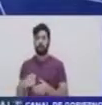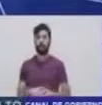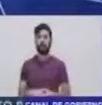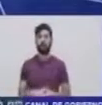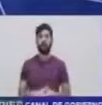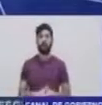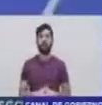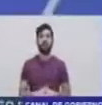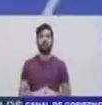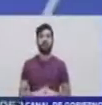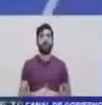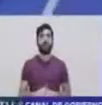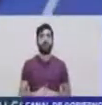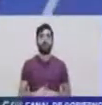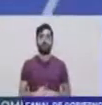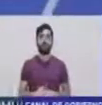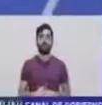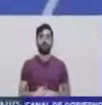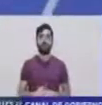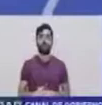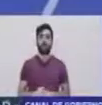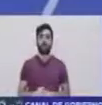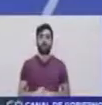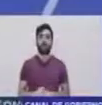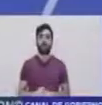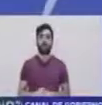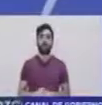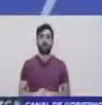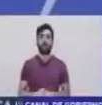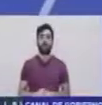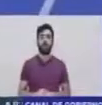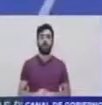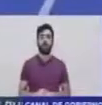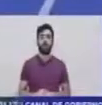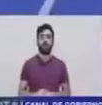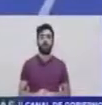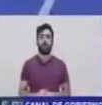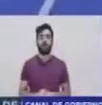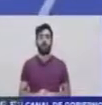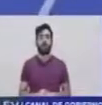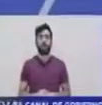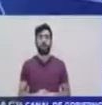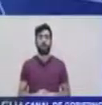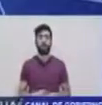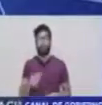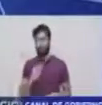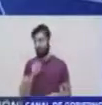Realizamos la misma cantidad de repeticiones controlando el movimiento al bajar y al